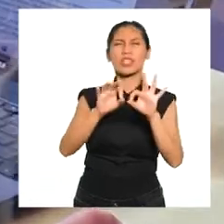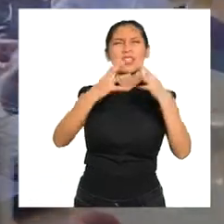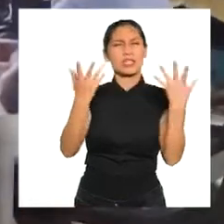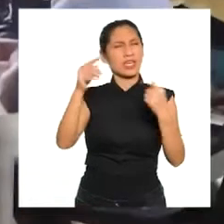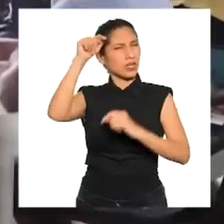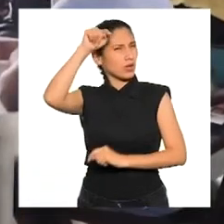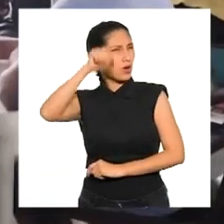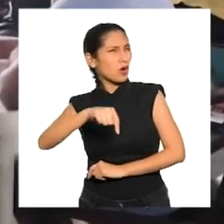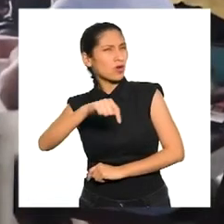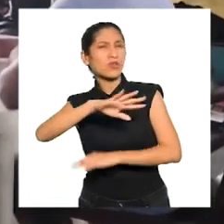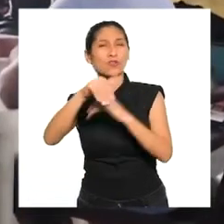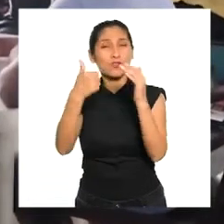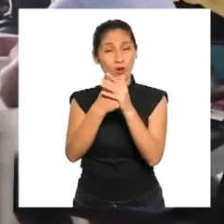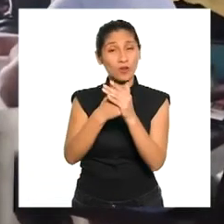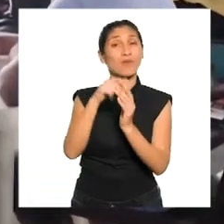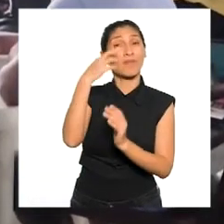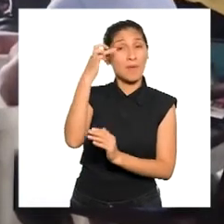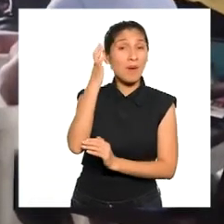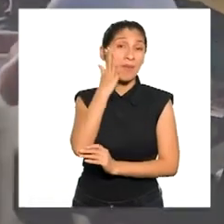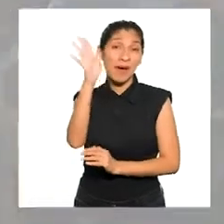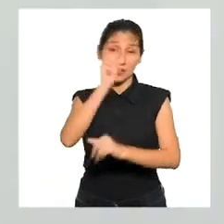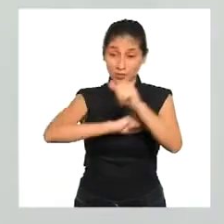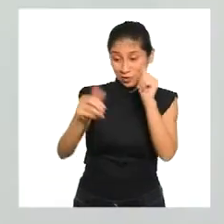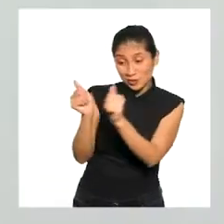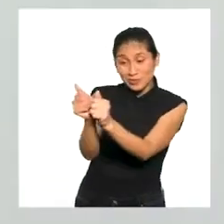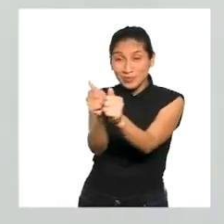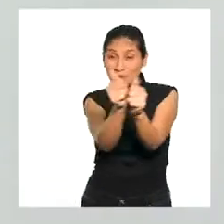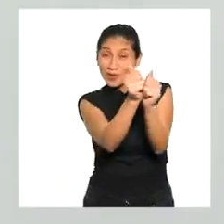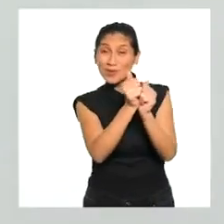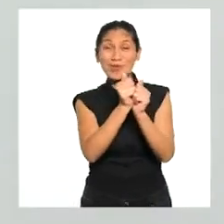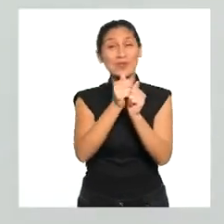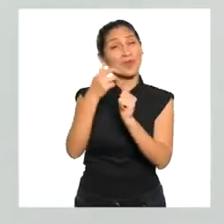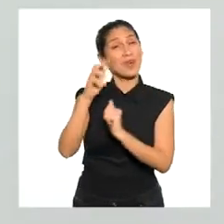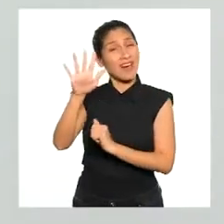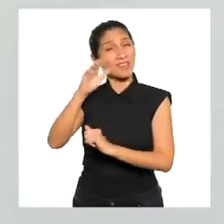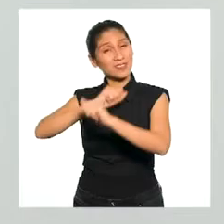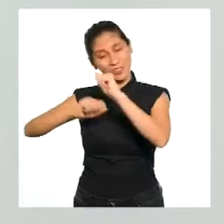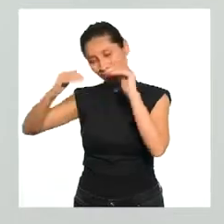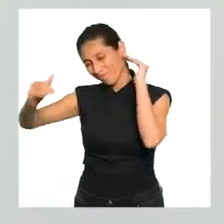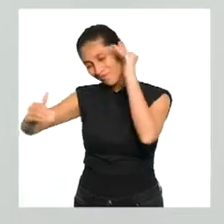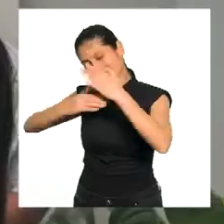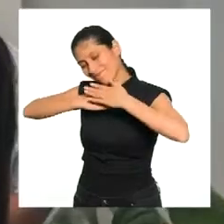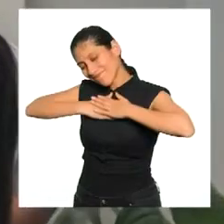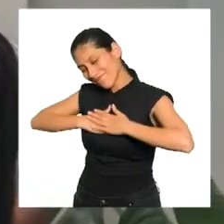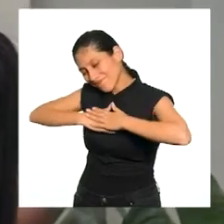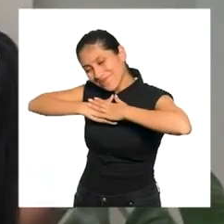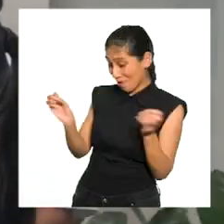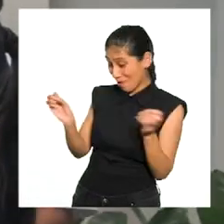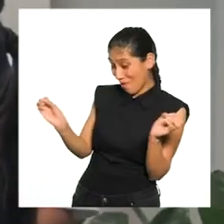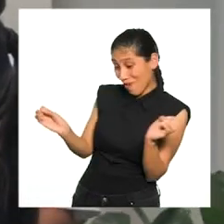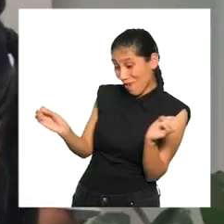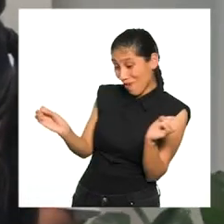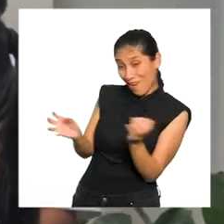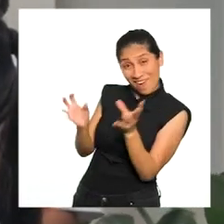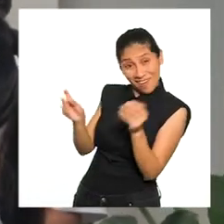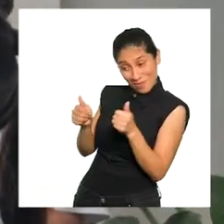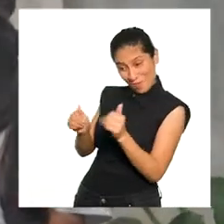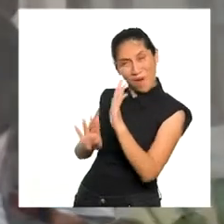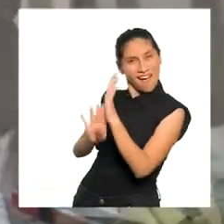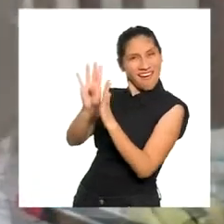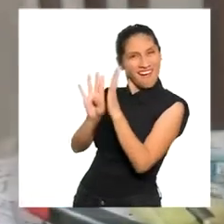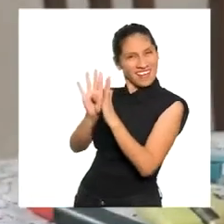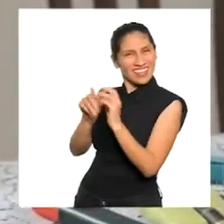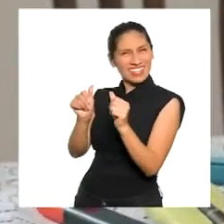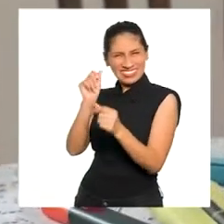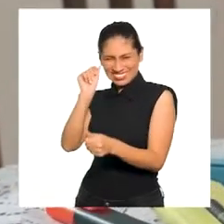que hoy los acompañemos más que nunca. Trátalos con mucho cariño y paciencia. Reconoce sus avances y recuérdales